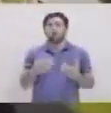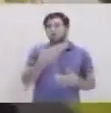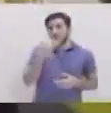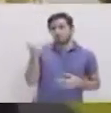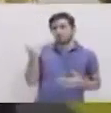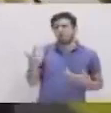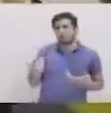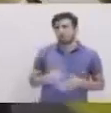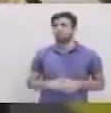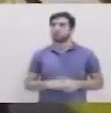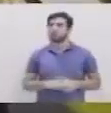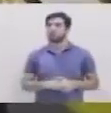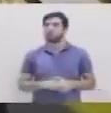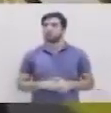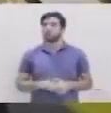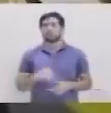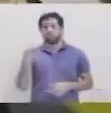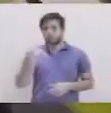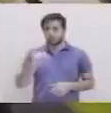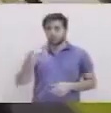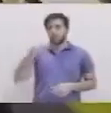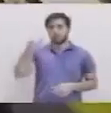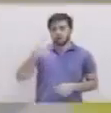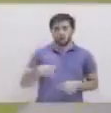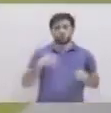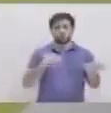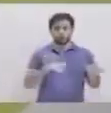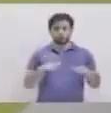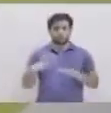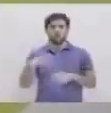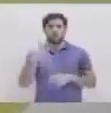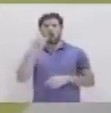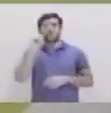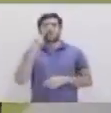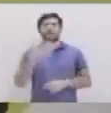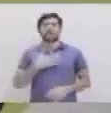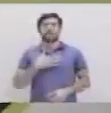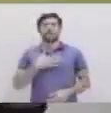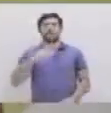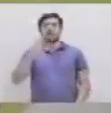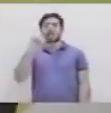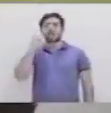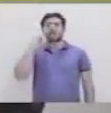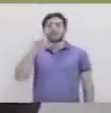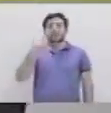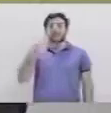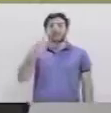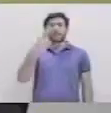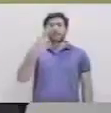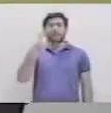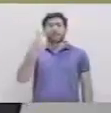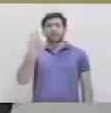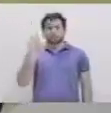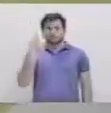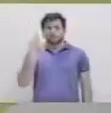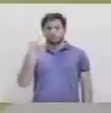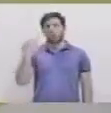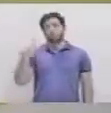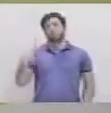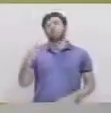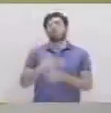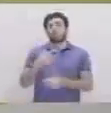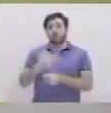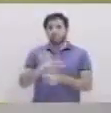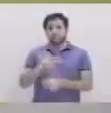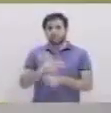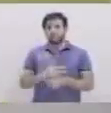esto? Claro que sí, Claudia. Hoy traigo 2 preludios de Ricardo Castillo. Ya hemos hablado de ese compositor guatemalteco.